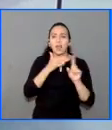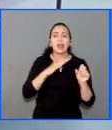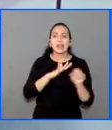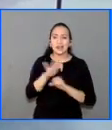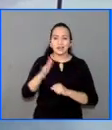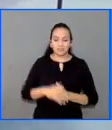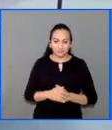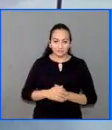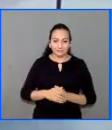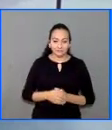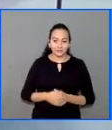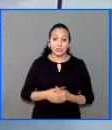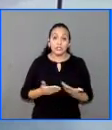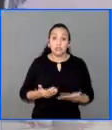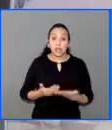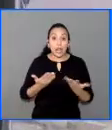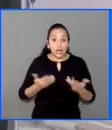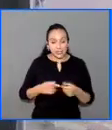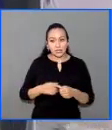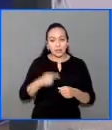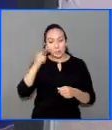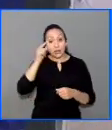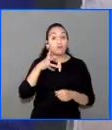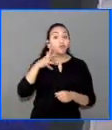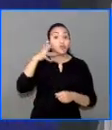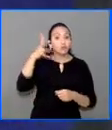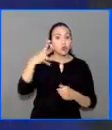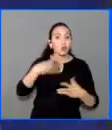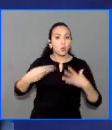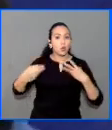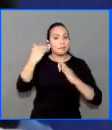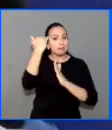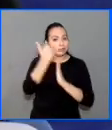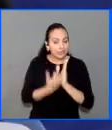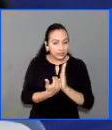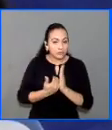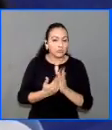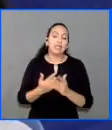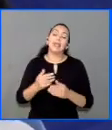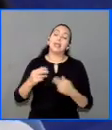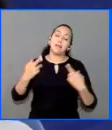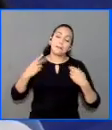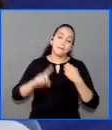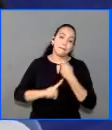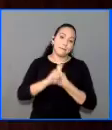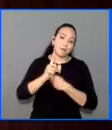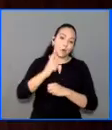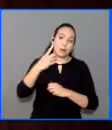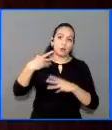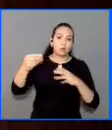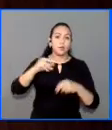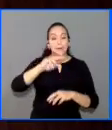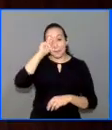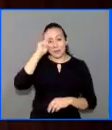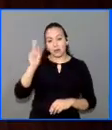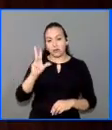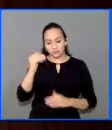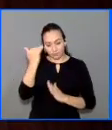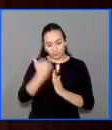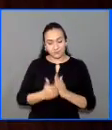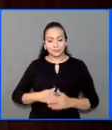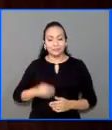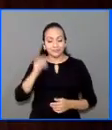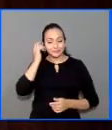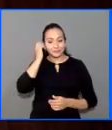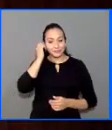al pendiente de futuros riesgos que pudieran representar otros contagios globales. Estamos